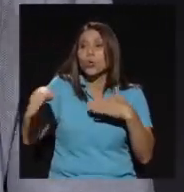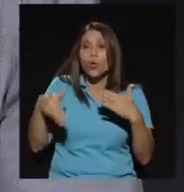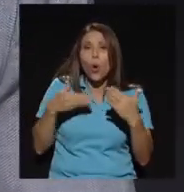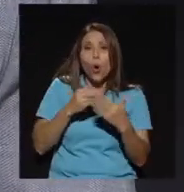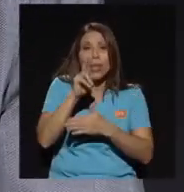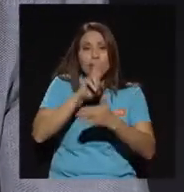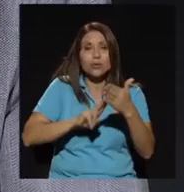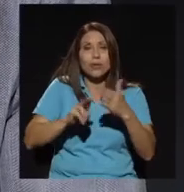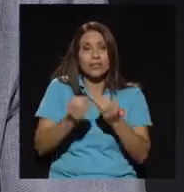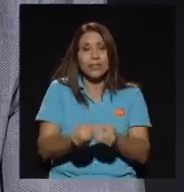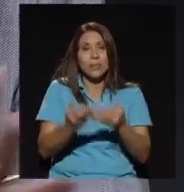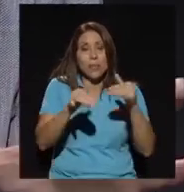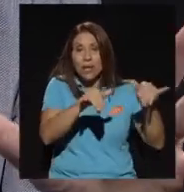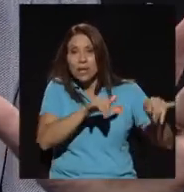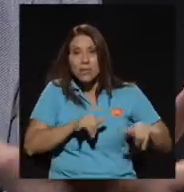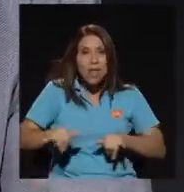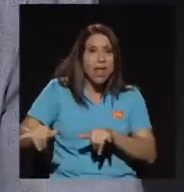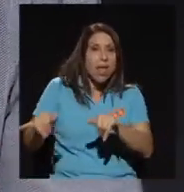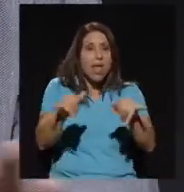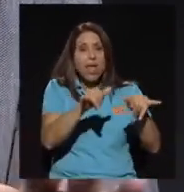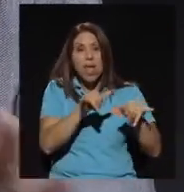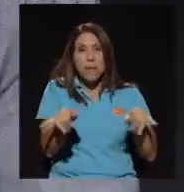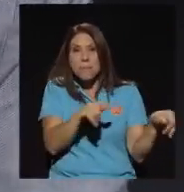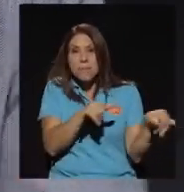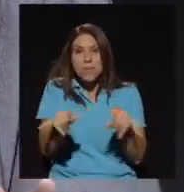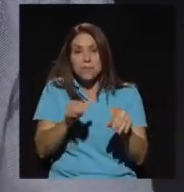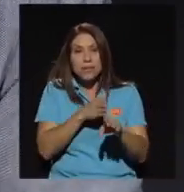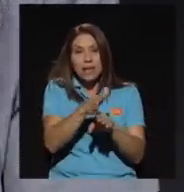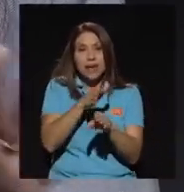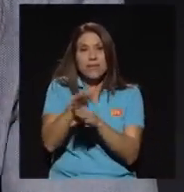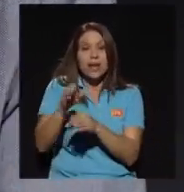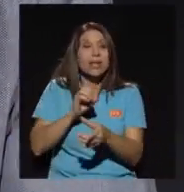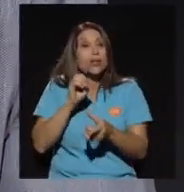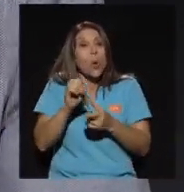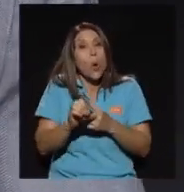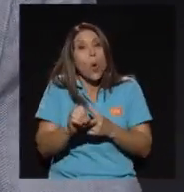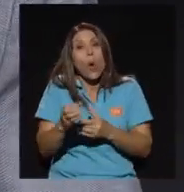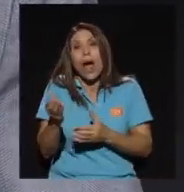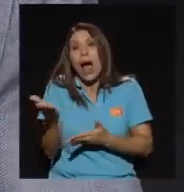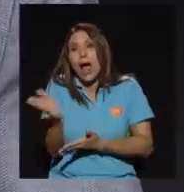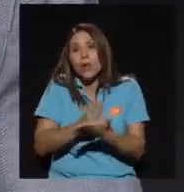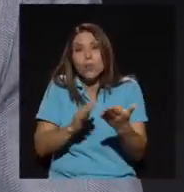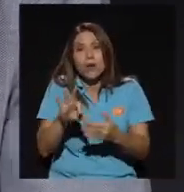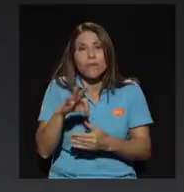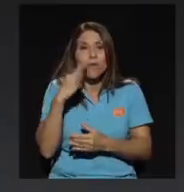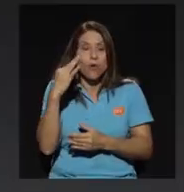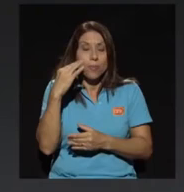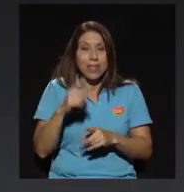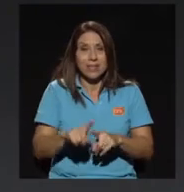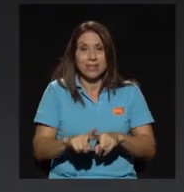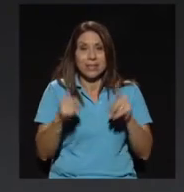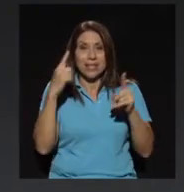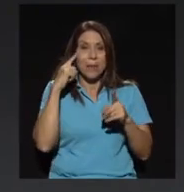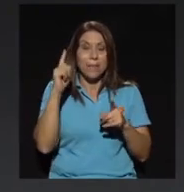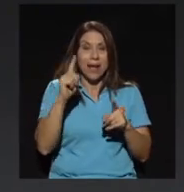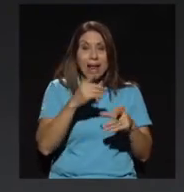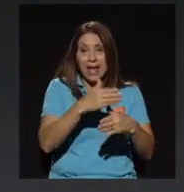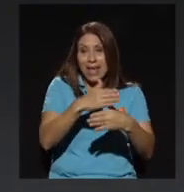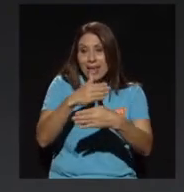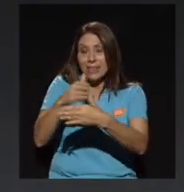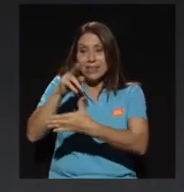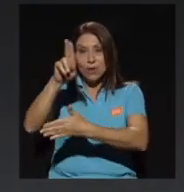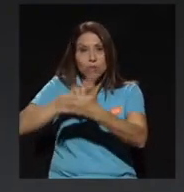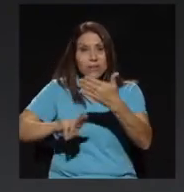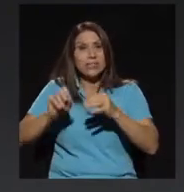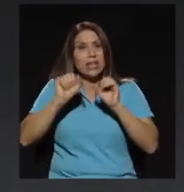en todas las regiones, o habrá alguna manera distinta de repartir las responsabilidades en el territorio entre universidades o entre